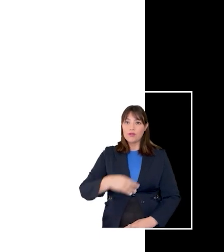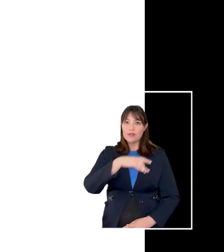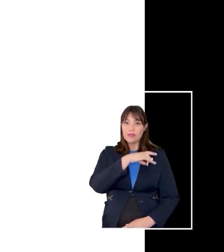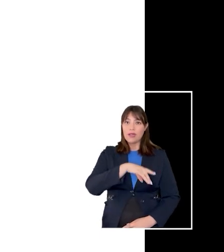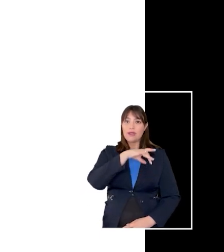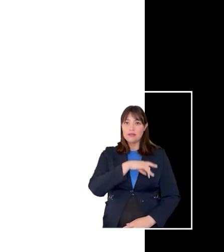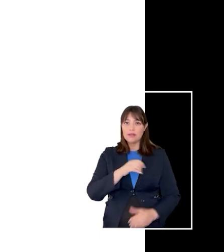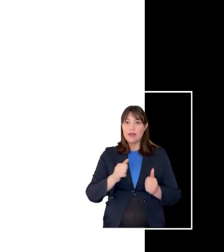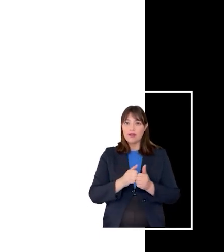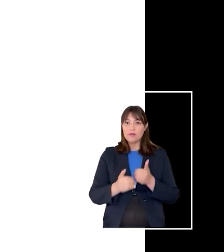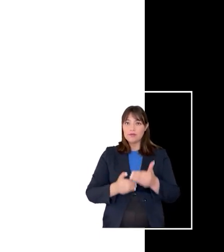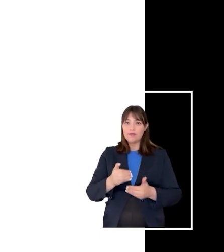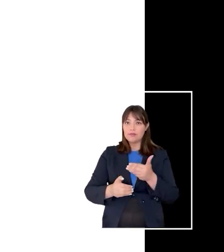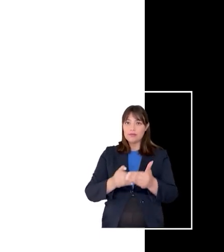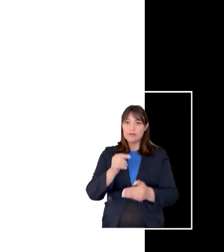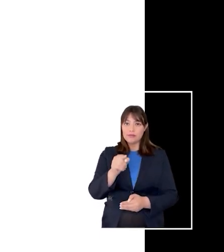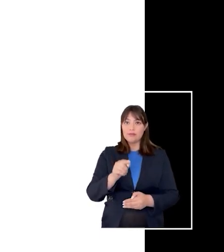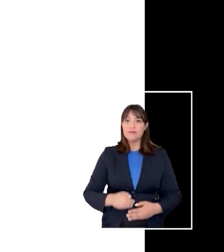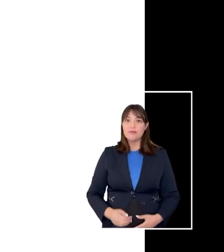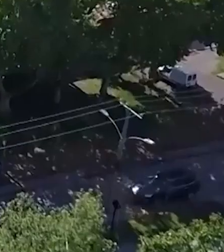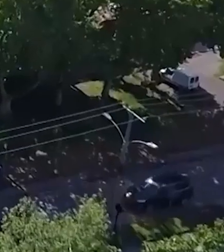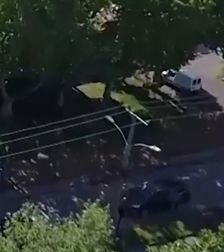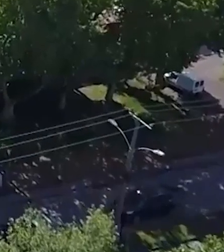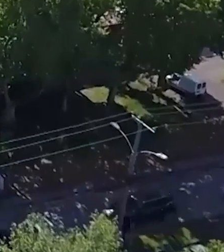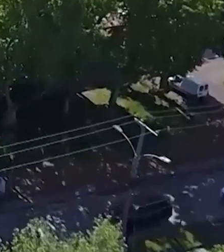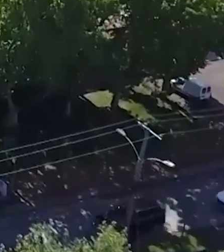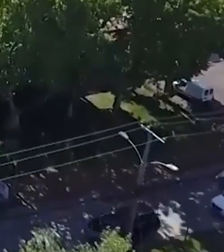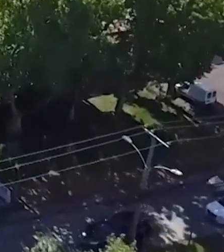Chile. Chile avanza contigo.